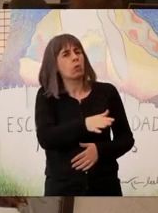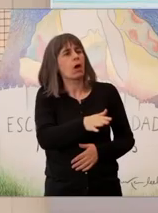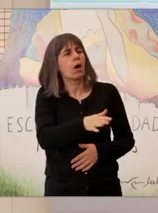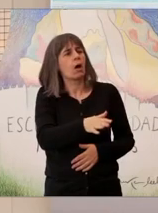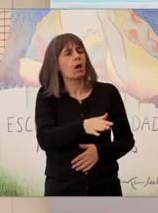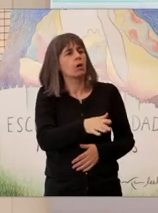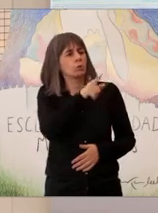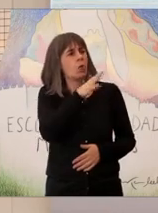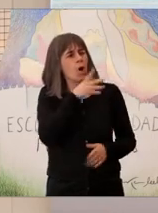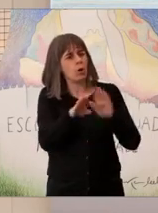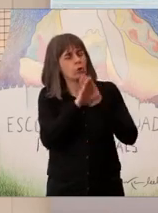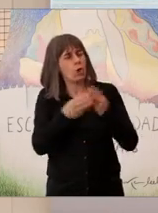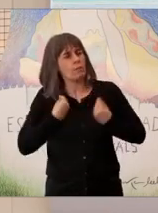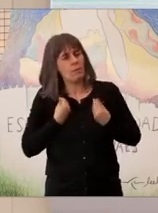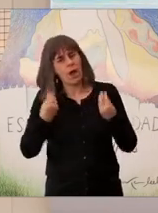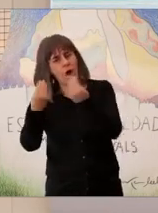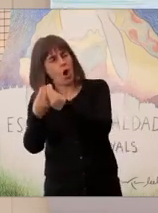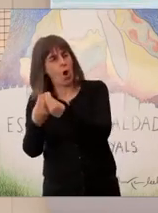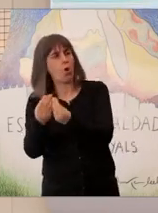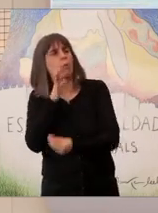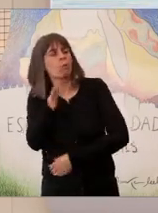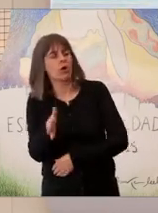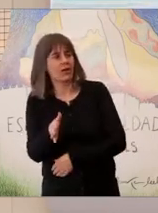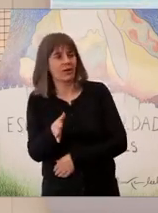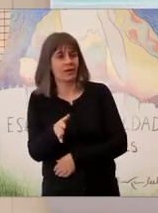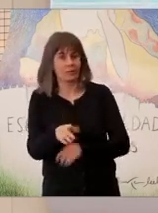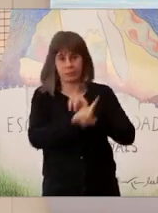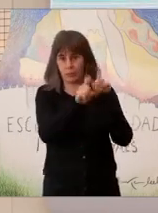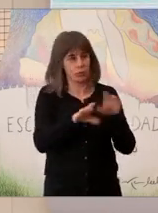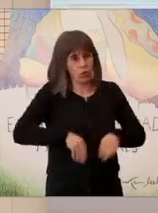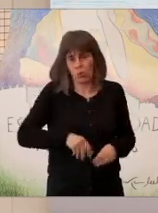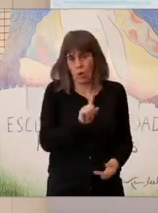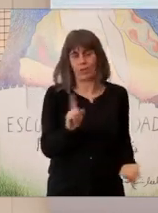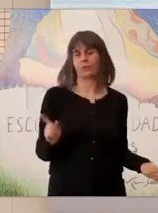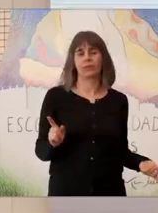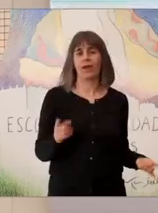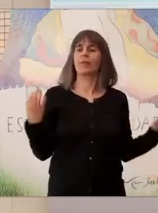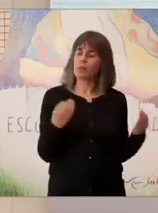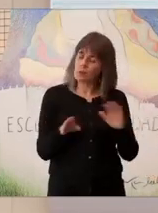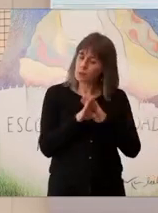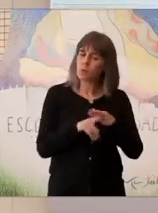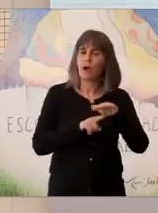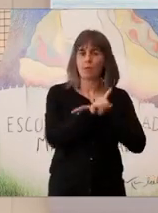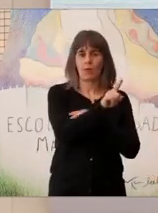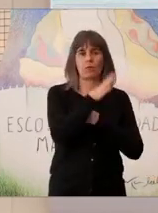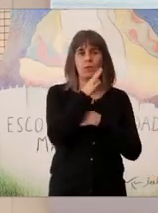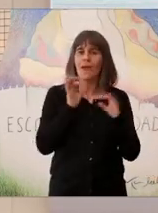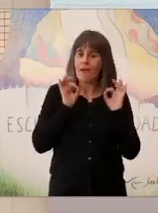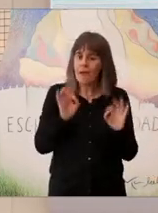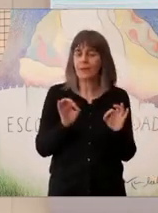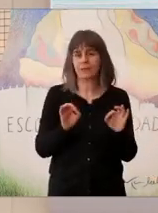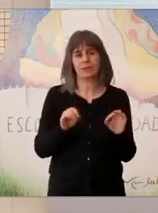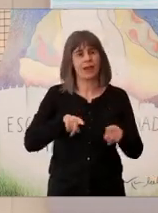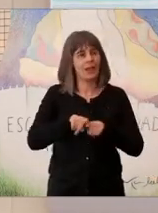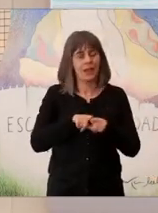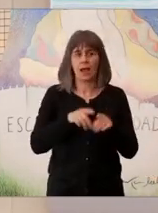viviendo con este señor, que tampoco será tan grave? Es decir, aquí hay que seguir avanzando porque creo que en la crítica está el avance. Y yo